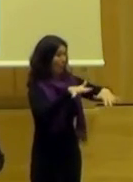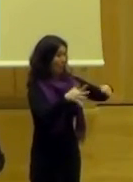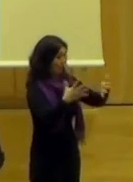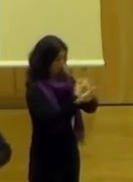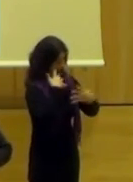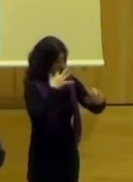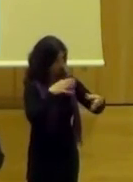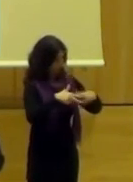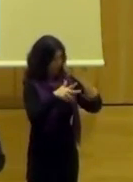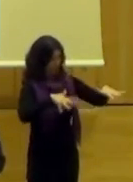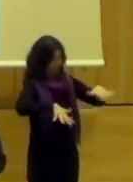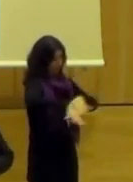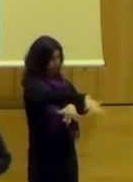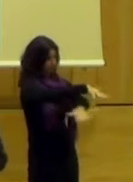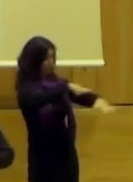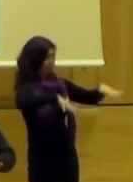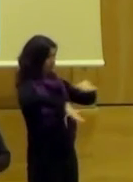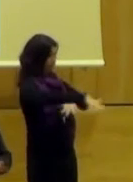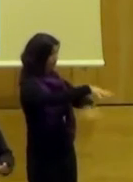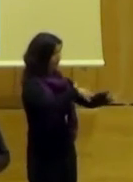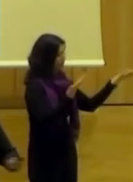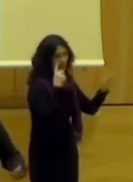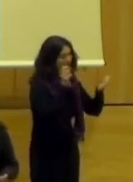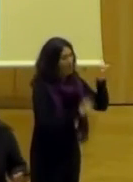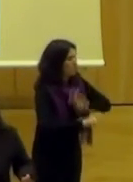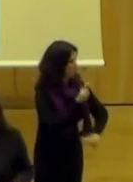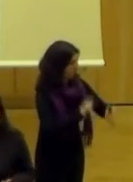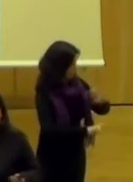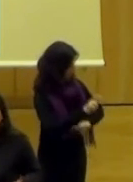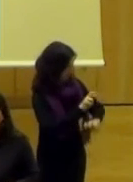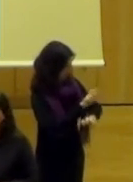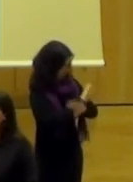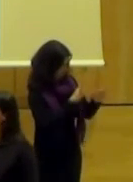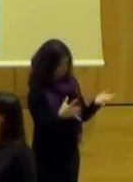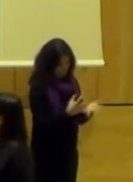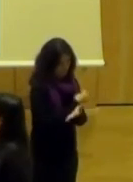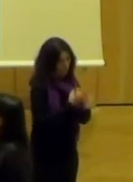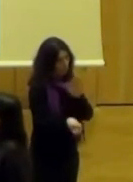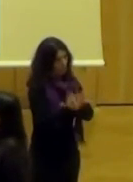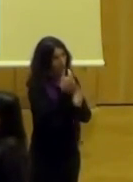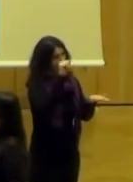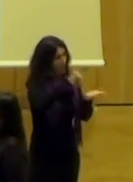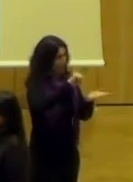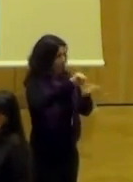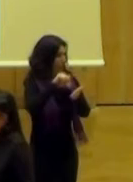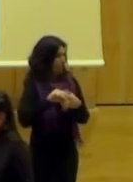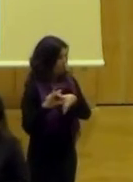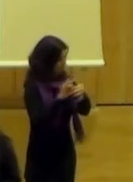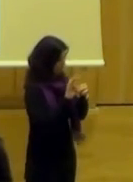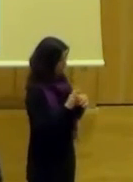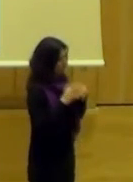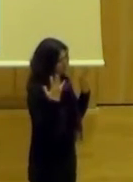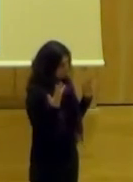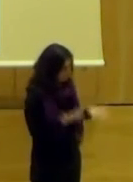estamos en movimiento, ¿no? Y entonces lo que tenemos que hacer es buscar cómo entre todos construimos una ciudadanía conjunta,